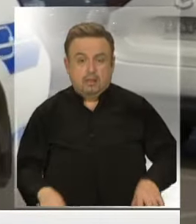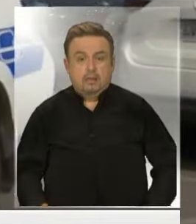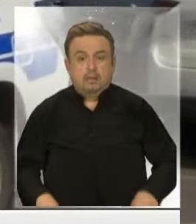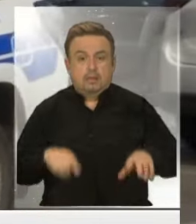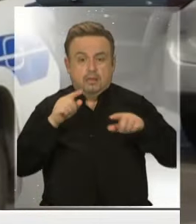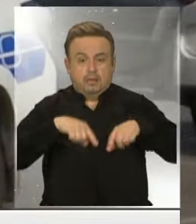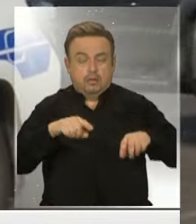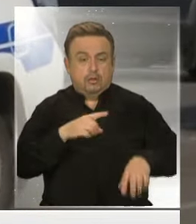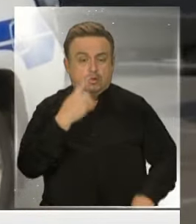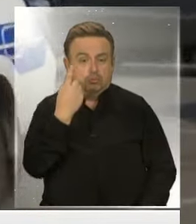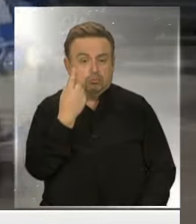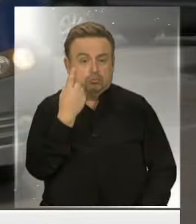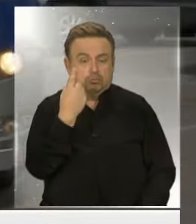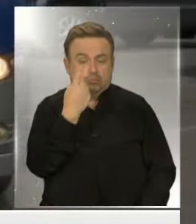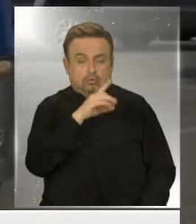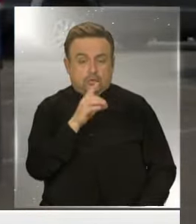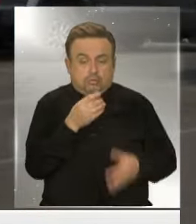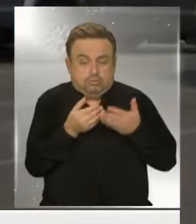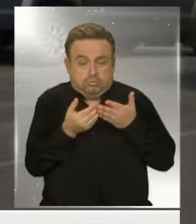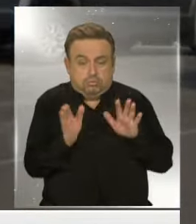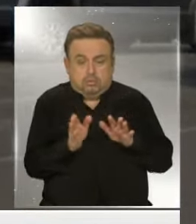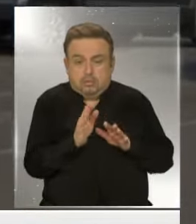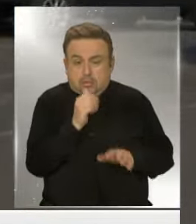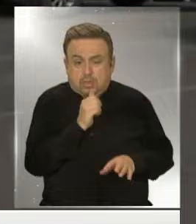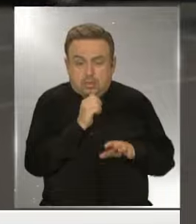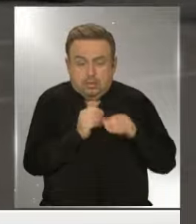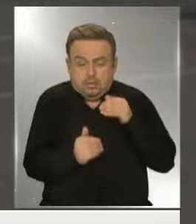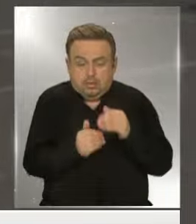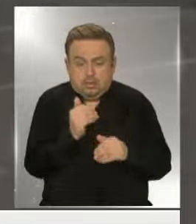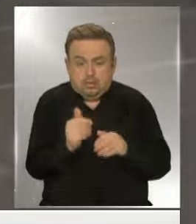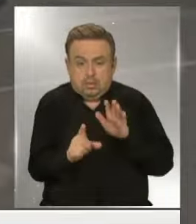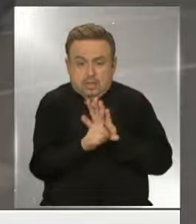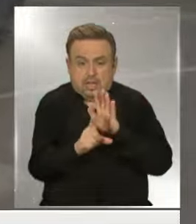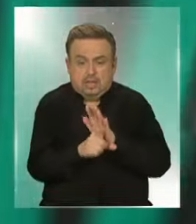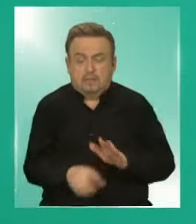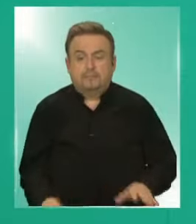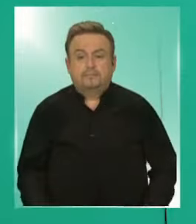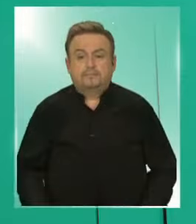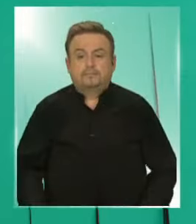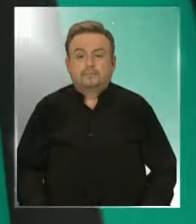9 imputados quedó en libertad, pero aún en el proceso legal.